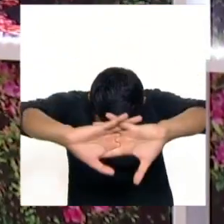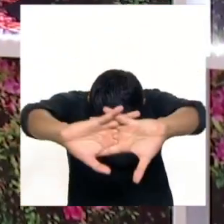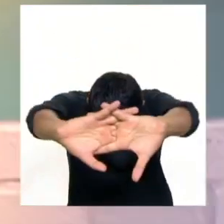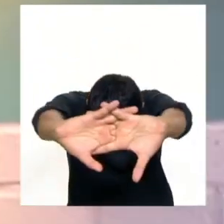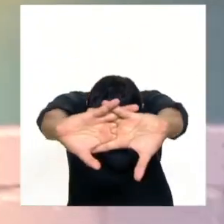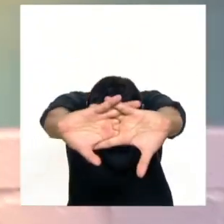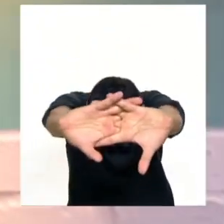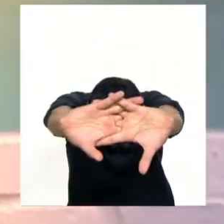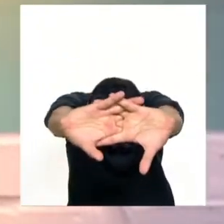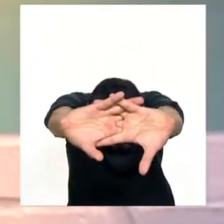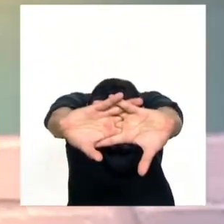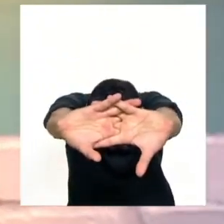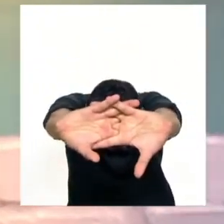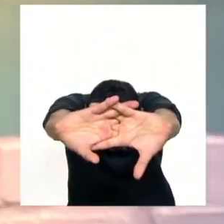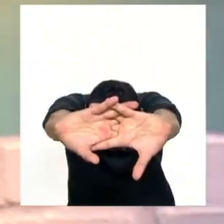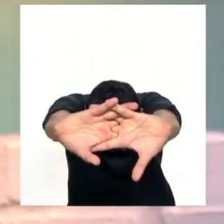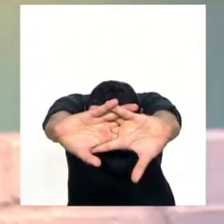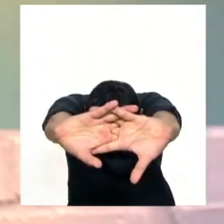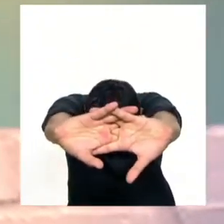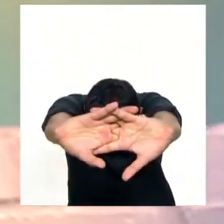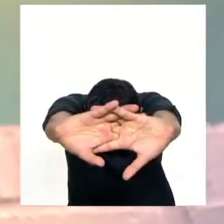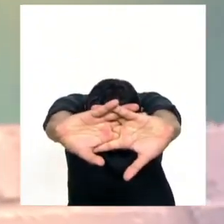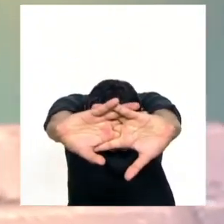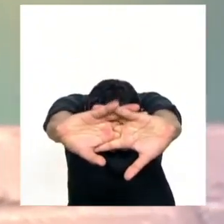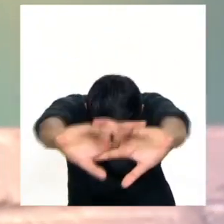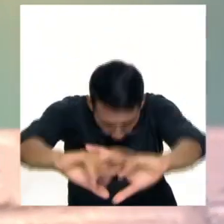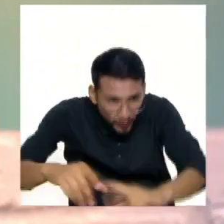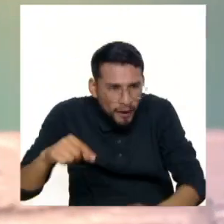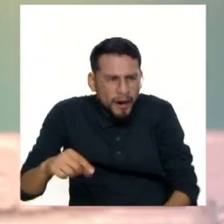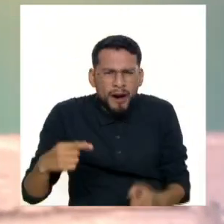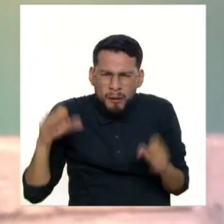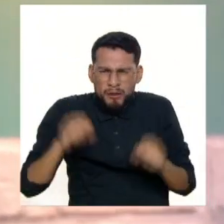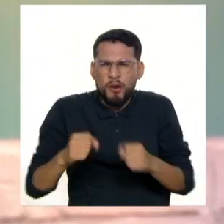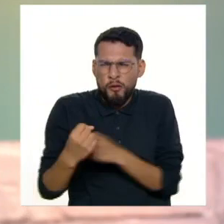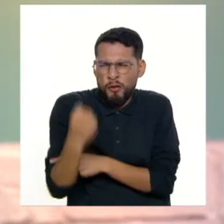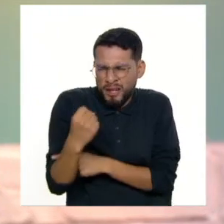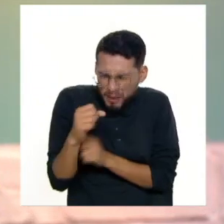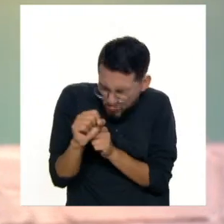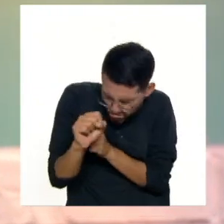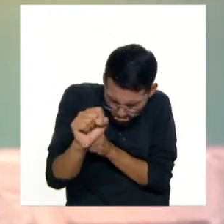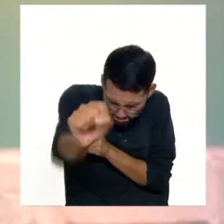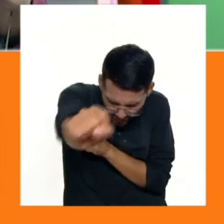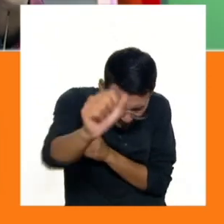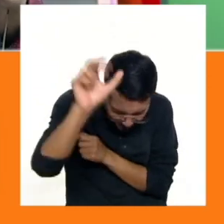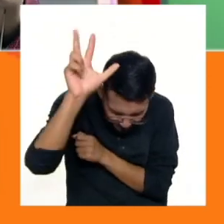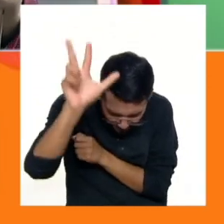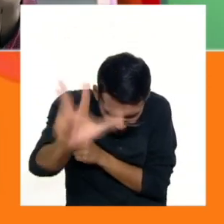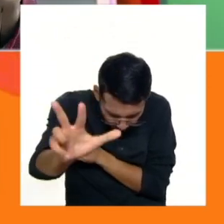adelante. Con energía, alarga el cuerpo como si nos jalaran hacia el frente y te voy a contar.